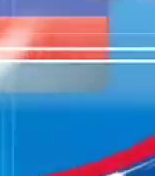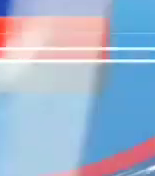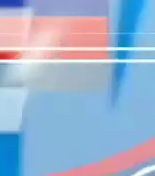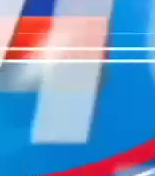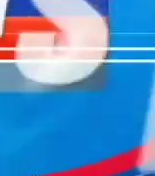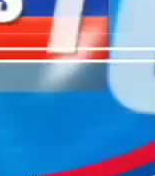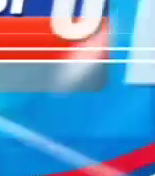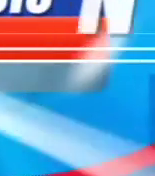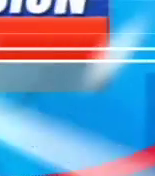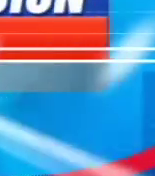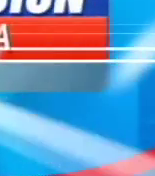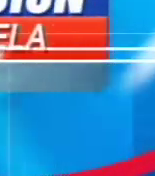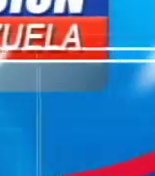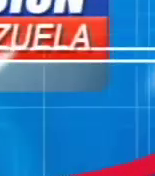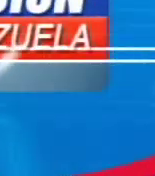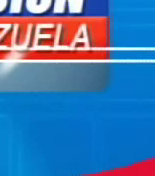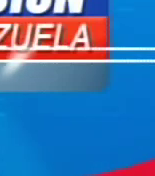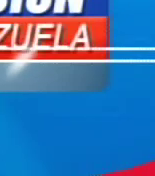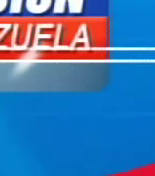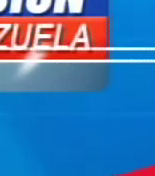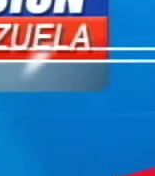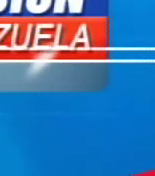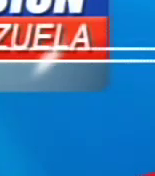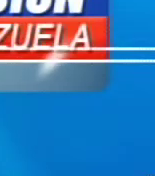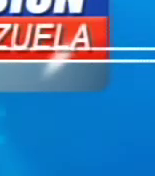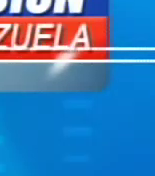Noticiero Venevisión por Venezuela.